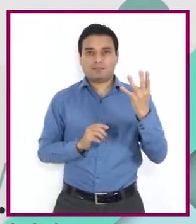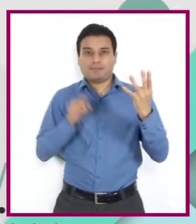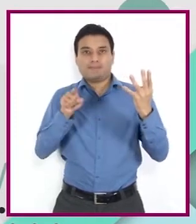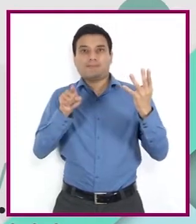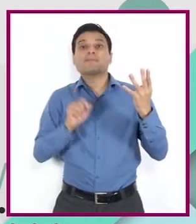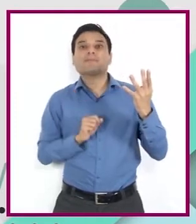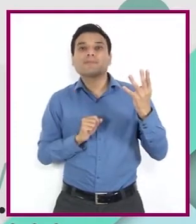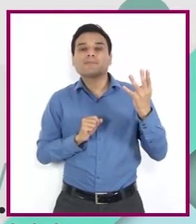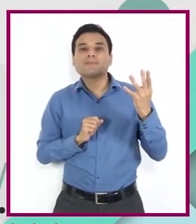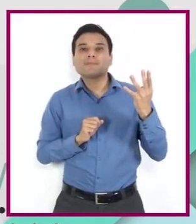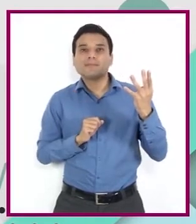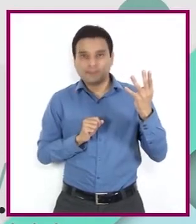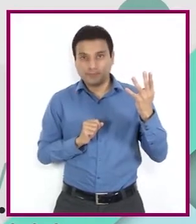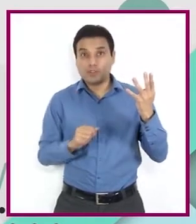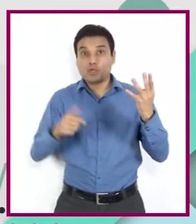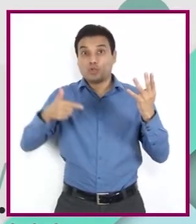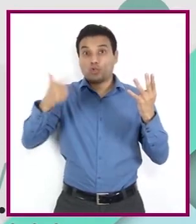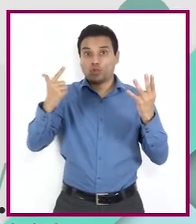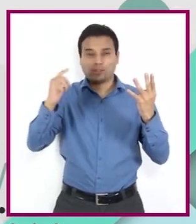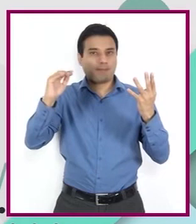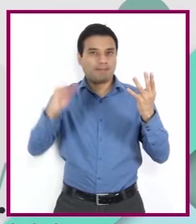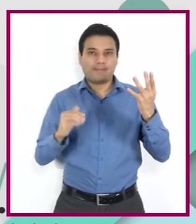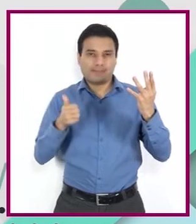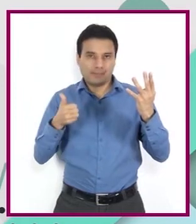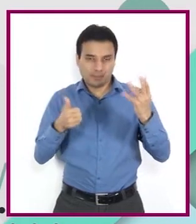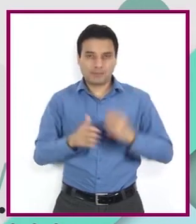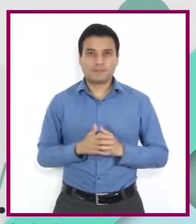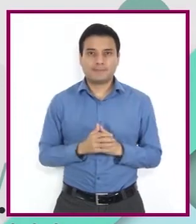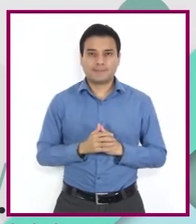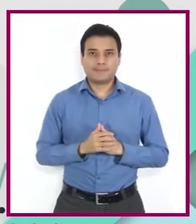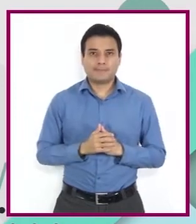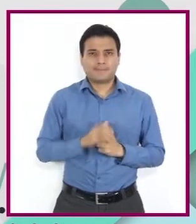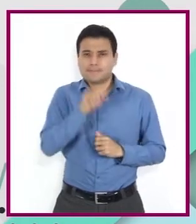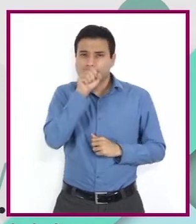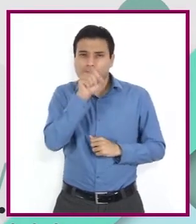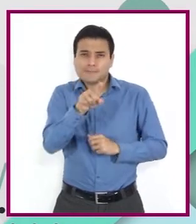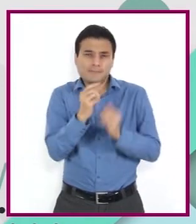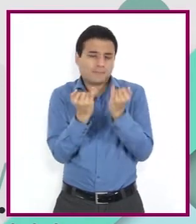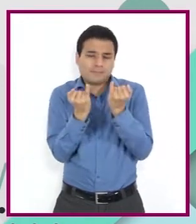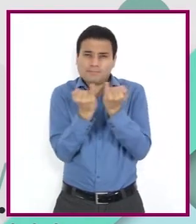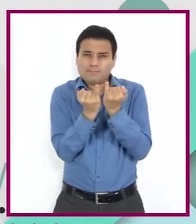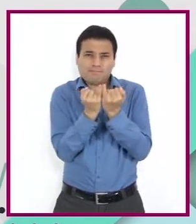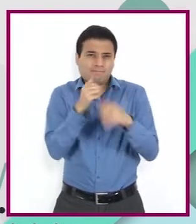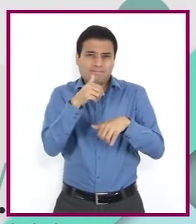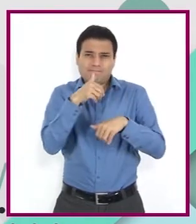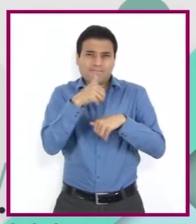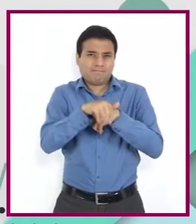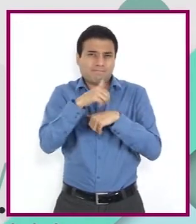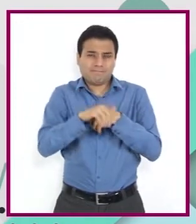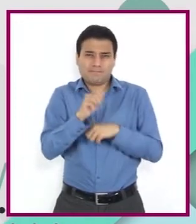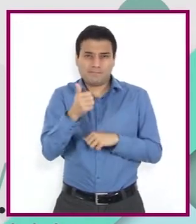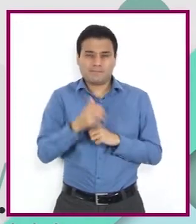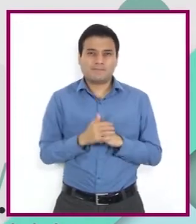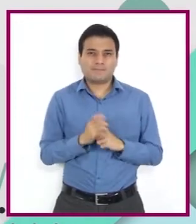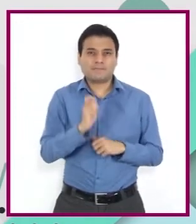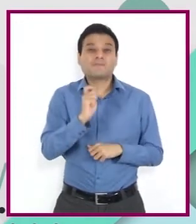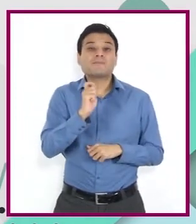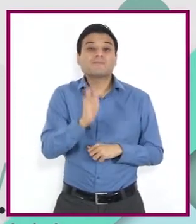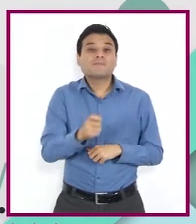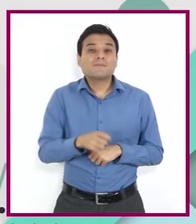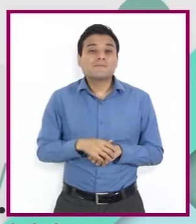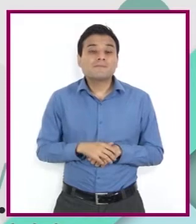del jardín disminuye de 12 metros a 6 metros. Y lo mismo pasa con los demás valores, por lo que la respuesta a la pregunta